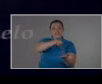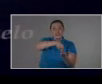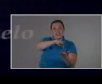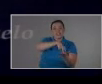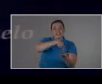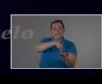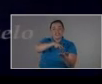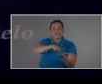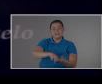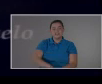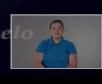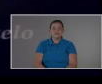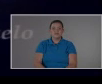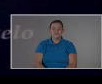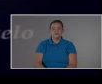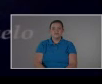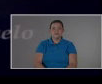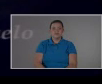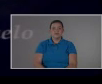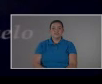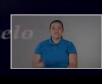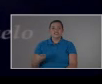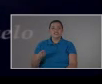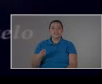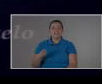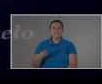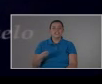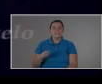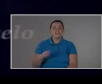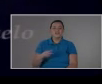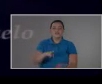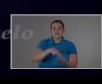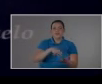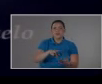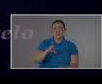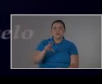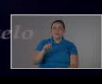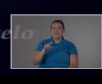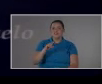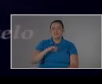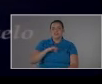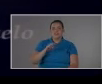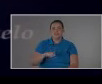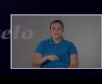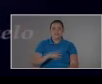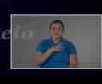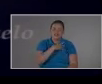Y evidentemente el que baila no está haciendo un luto. Hay alegría.